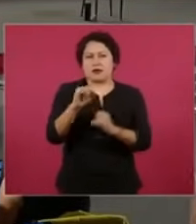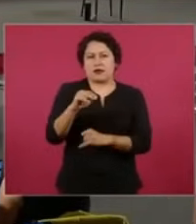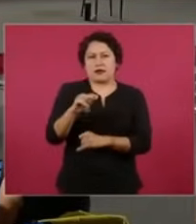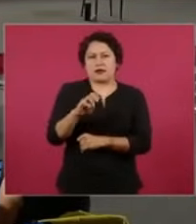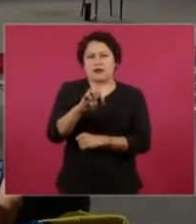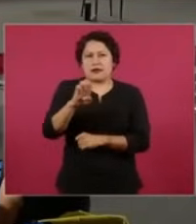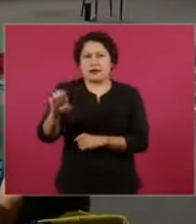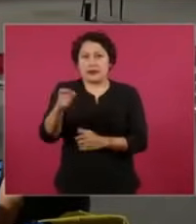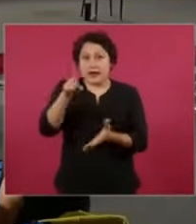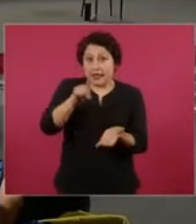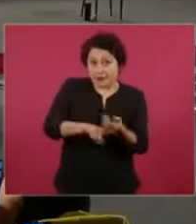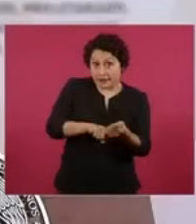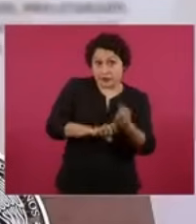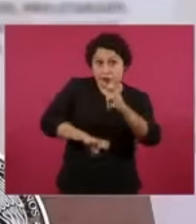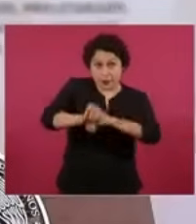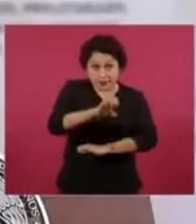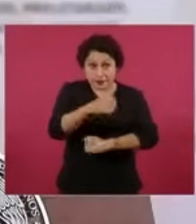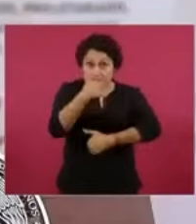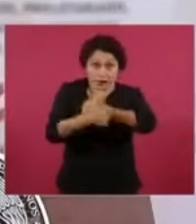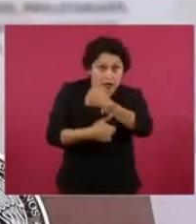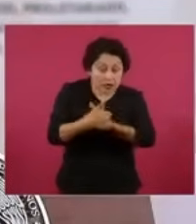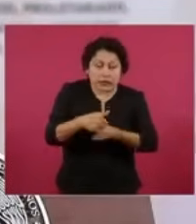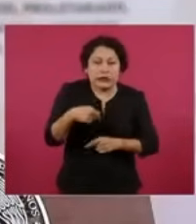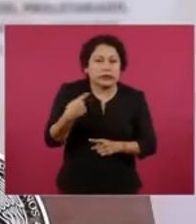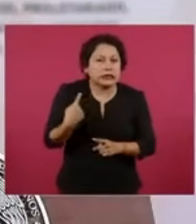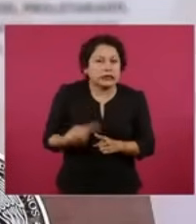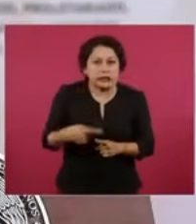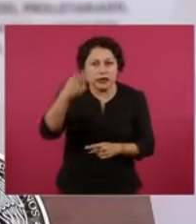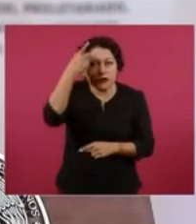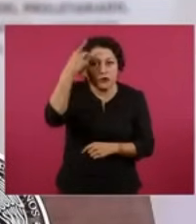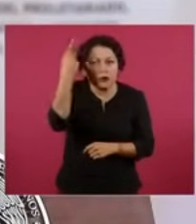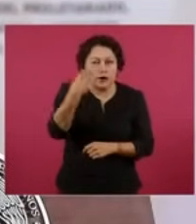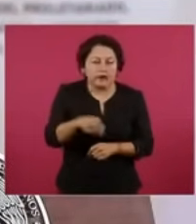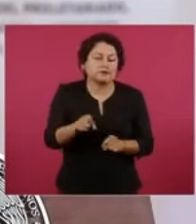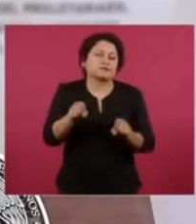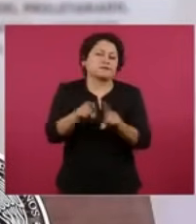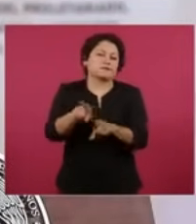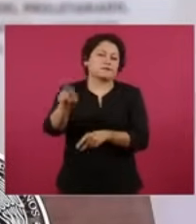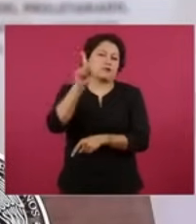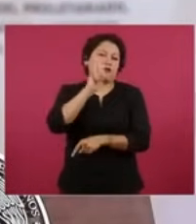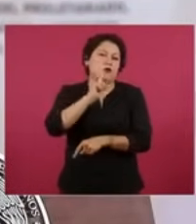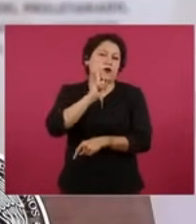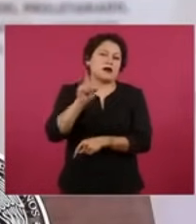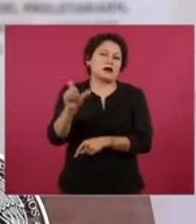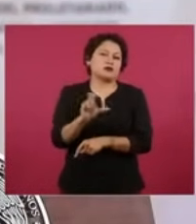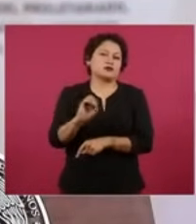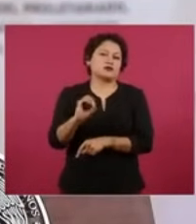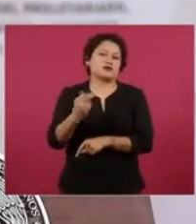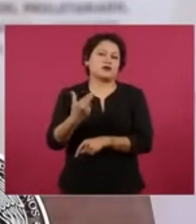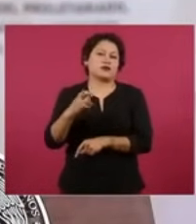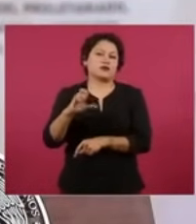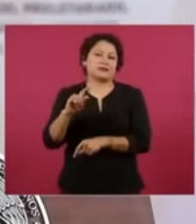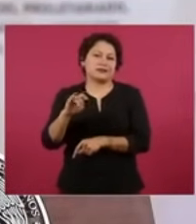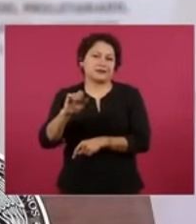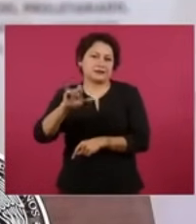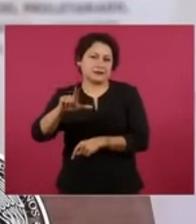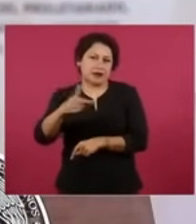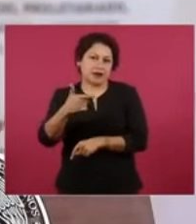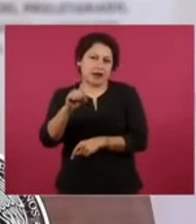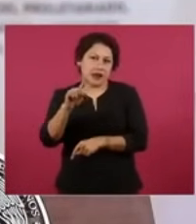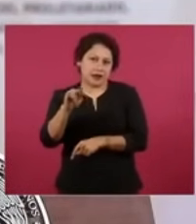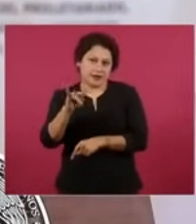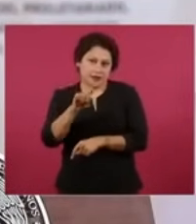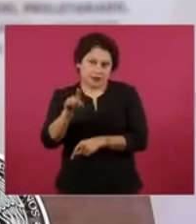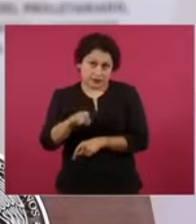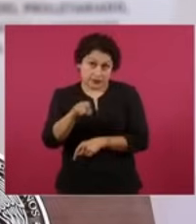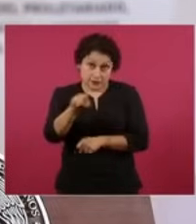Xochitl Gálvez, quien ponía a competir a sus dos empresas y pues ella solita ganaba, ¿no?, las licitaciones.